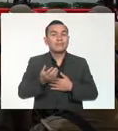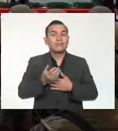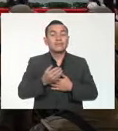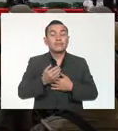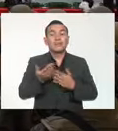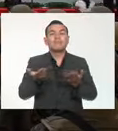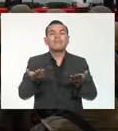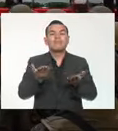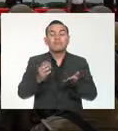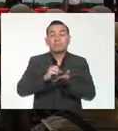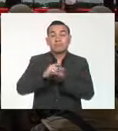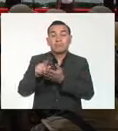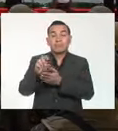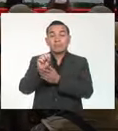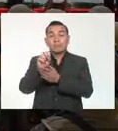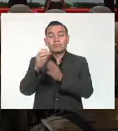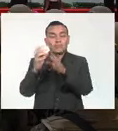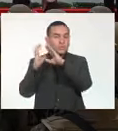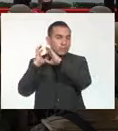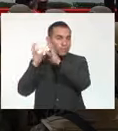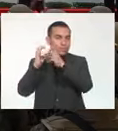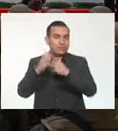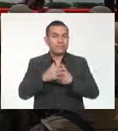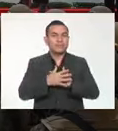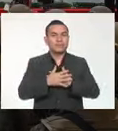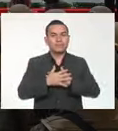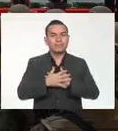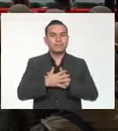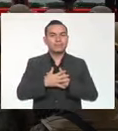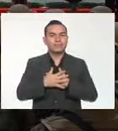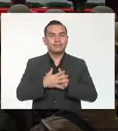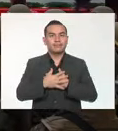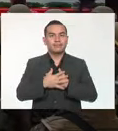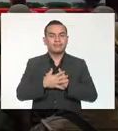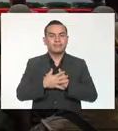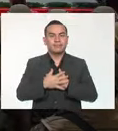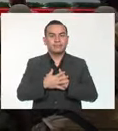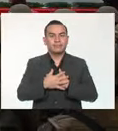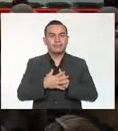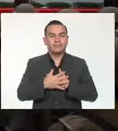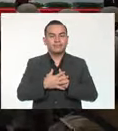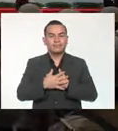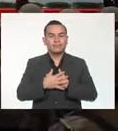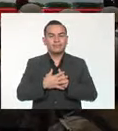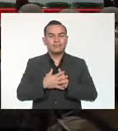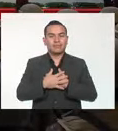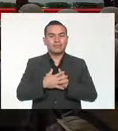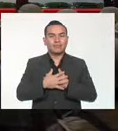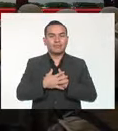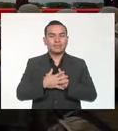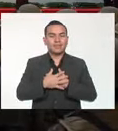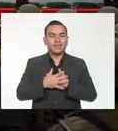Complejo Educativo Santo Domingo de Guzmán. Unidad de atención. ¡Piri!